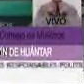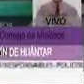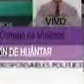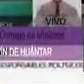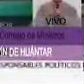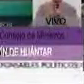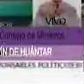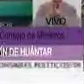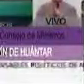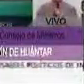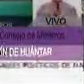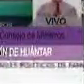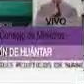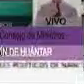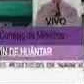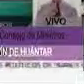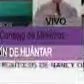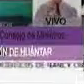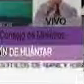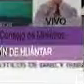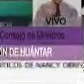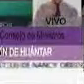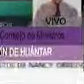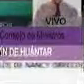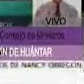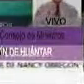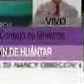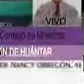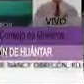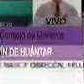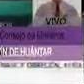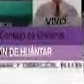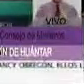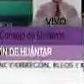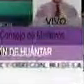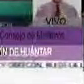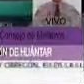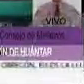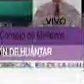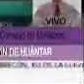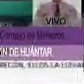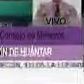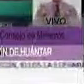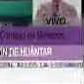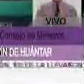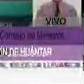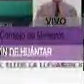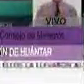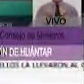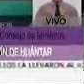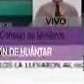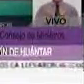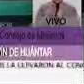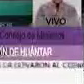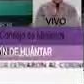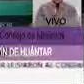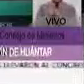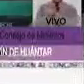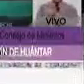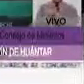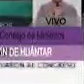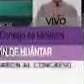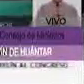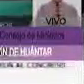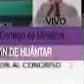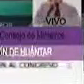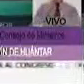Sistema de Defensa Jurídica del Estado. El ministro de Justicia puede reunirse para articular la defensa del